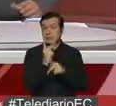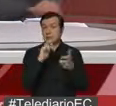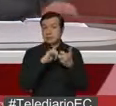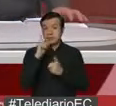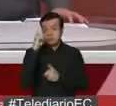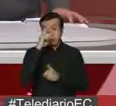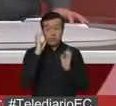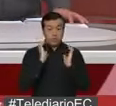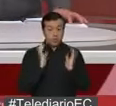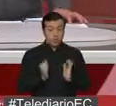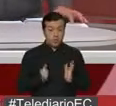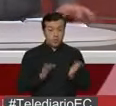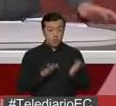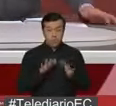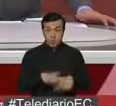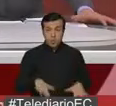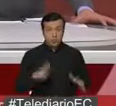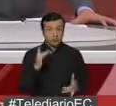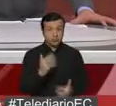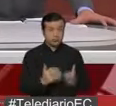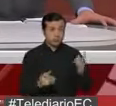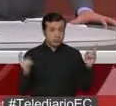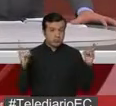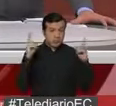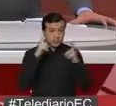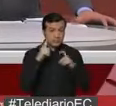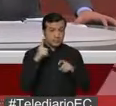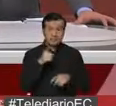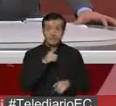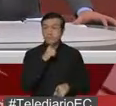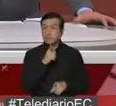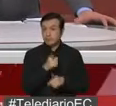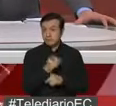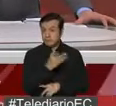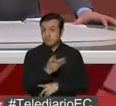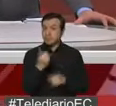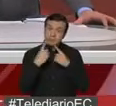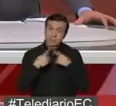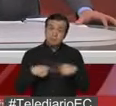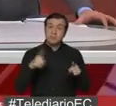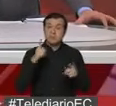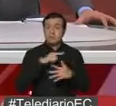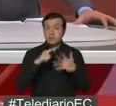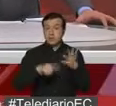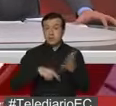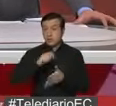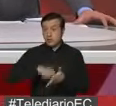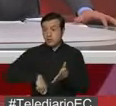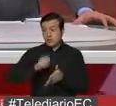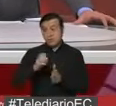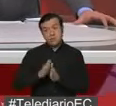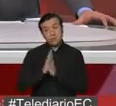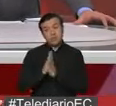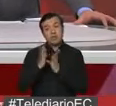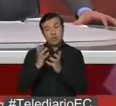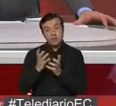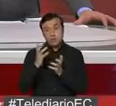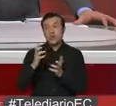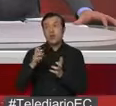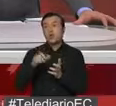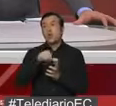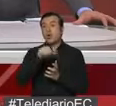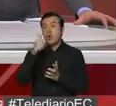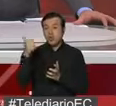de cadáveres para ser cremados. Frente a esta realidad, también han dicho que ellos necesitan autorización para poder activar